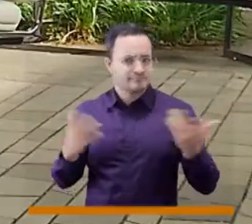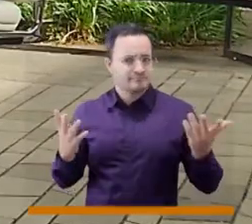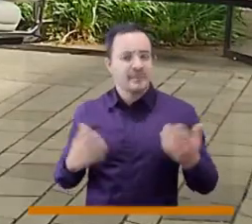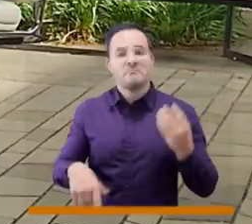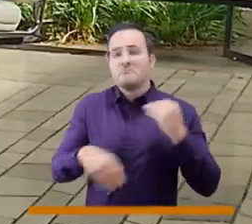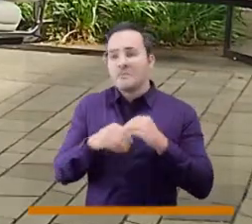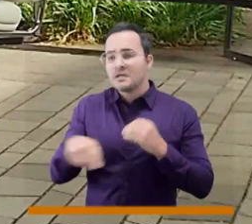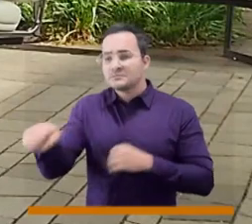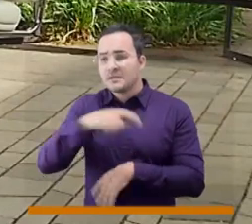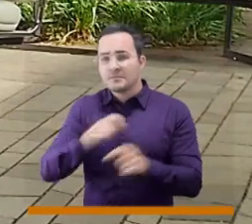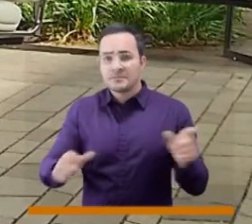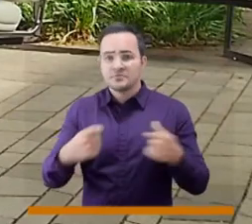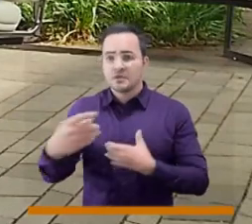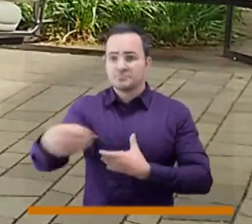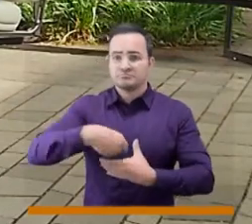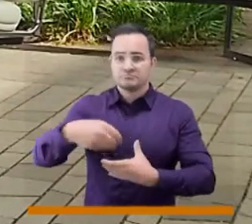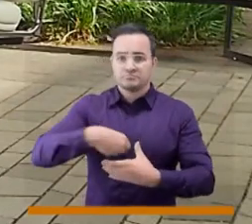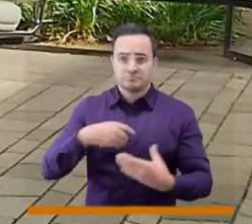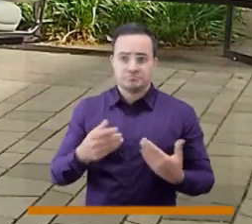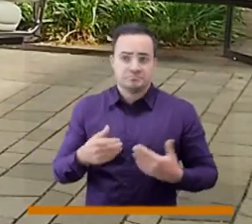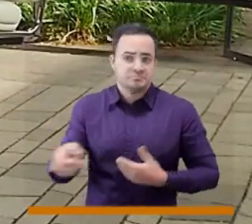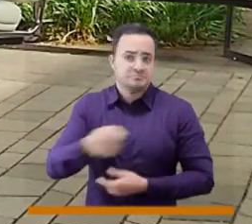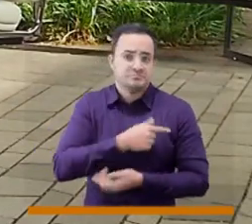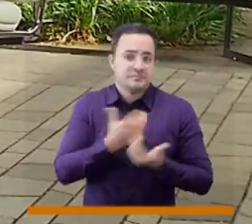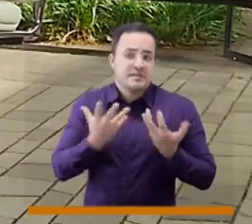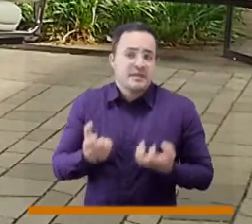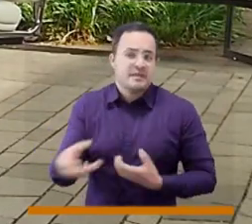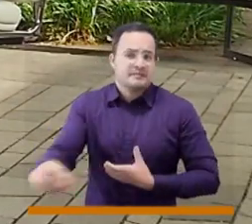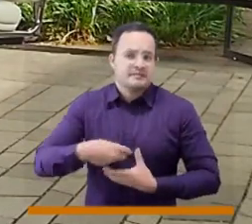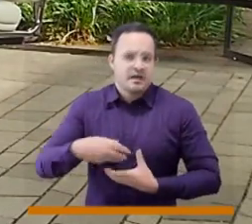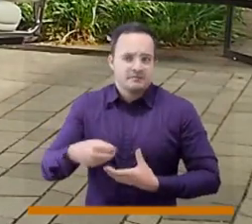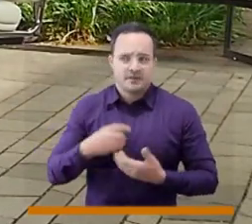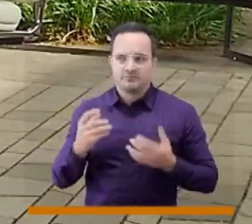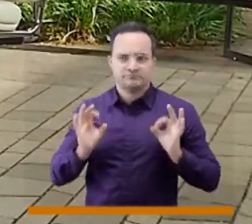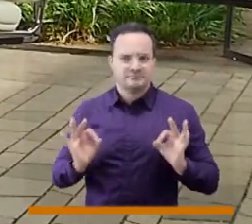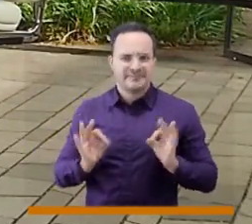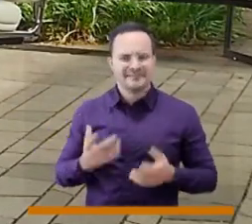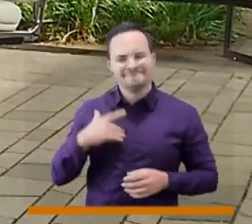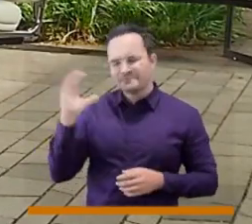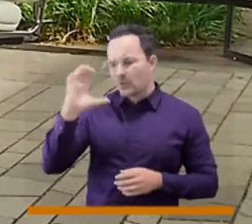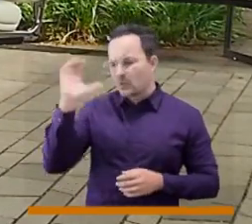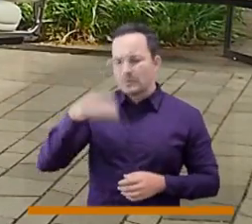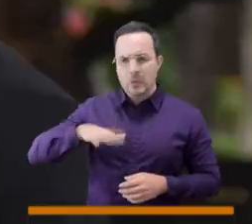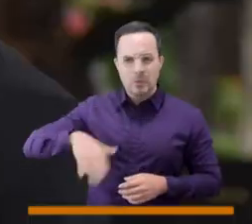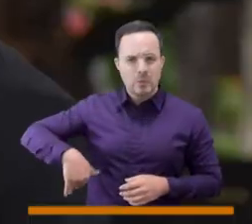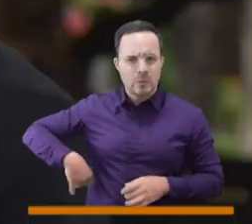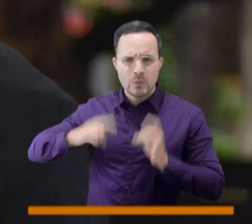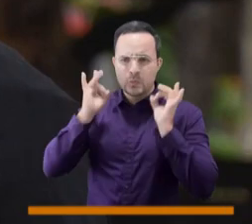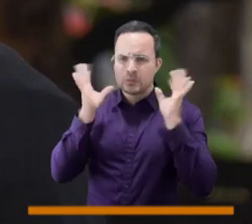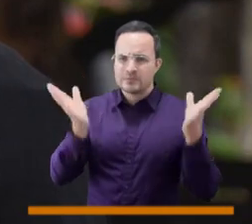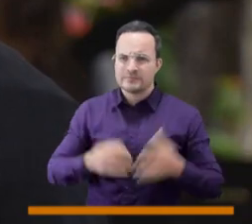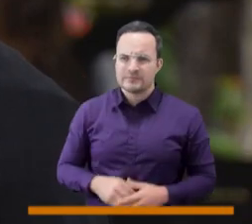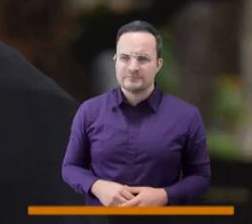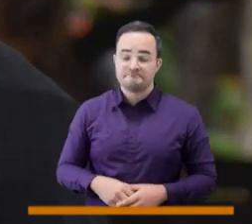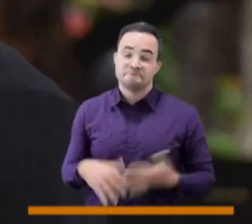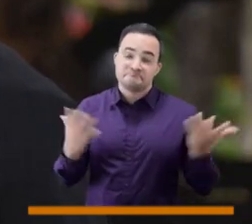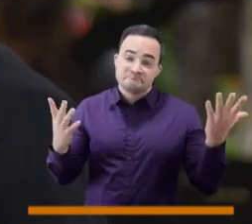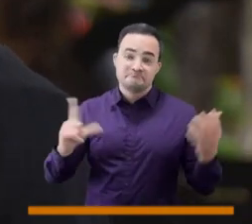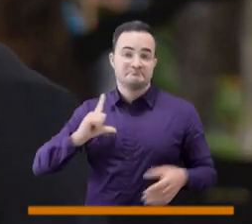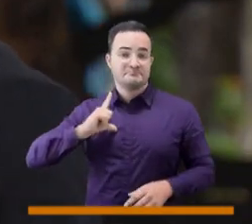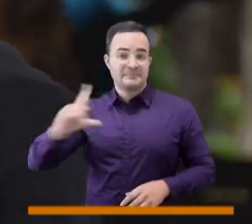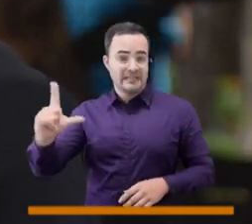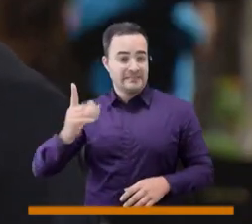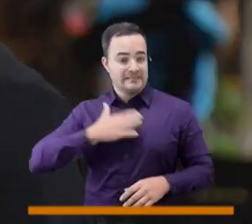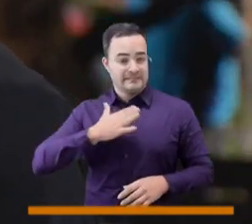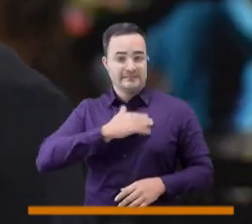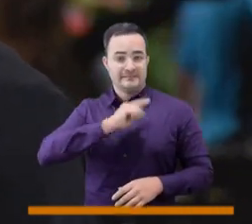aparte el aporte libre del público. Entonces realmente aquí en Colombia pues estamos muy atrasados,